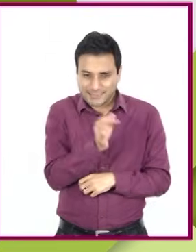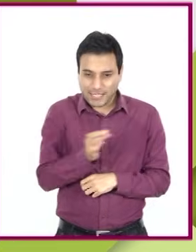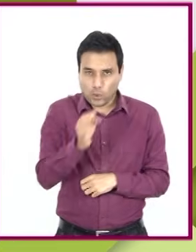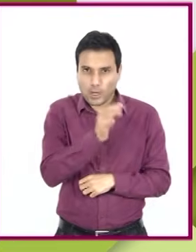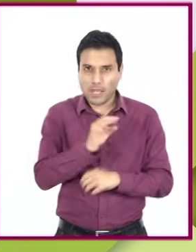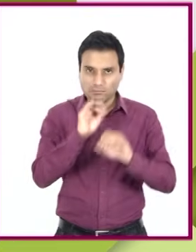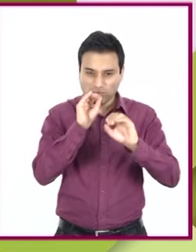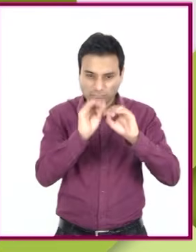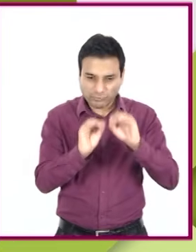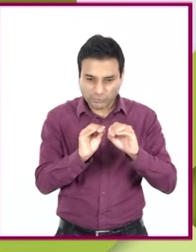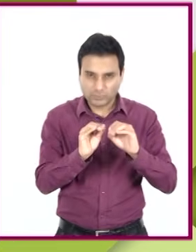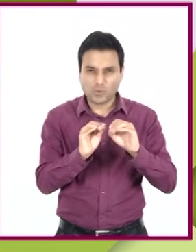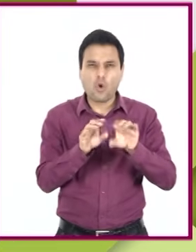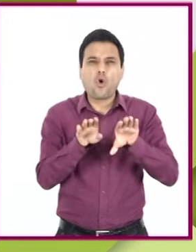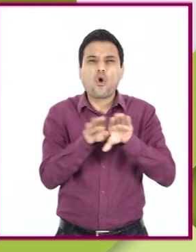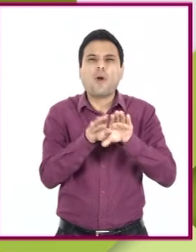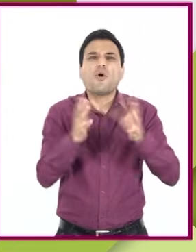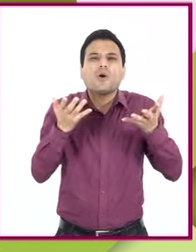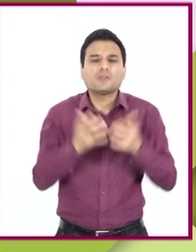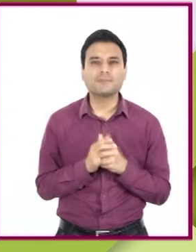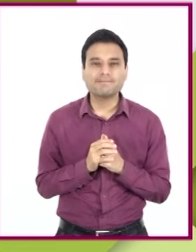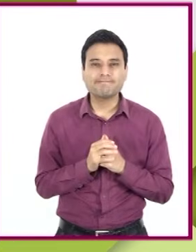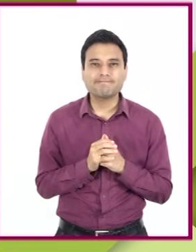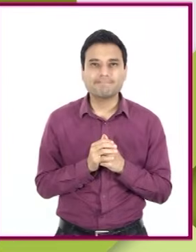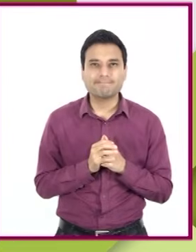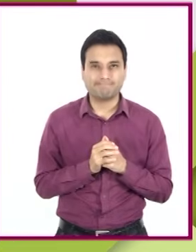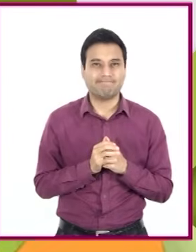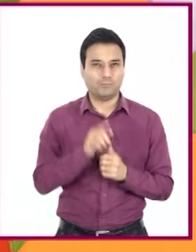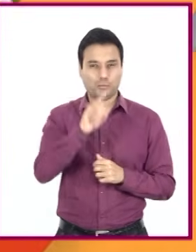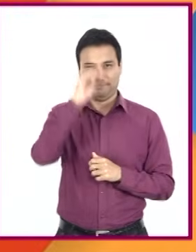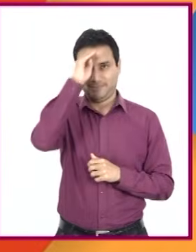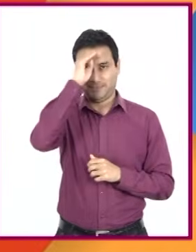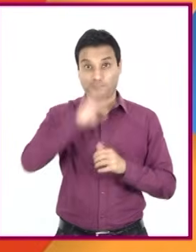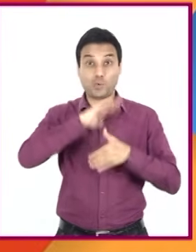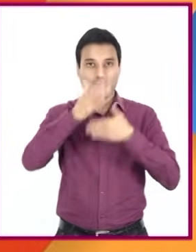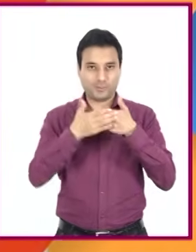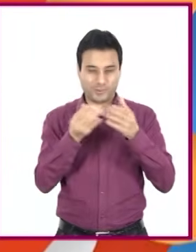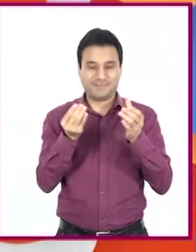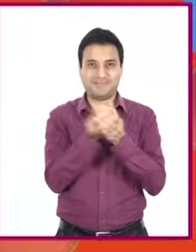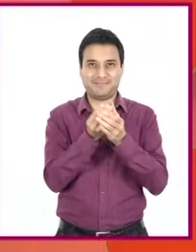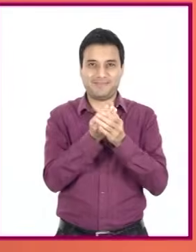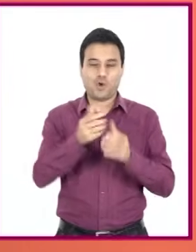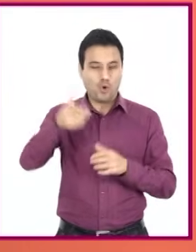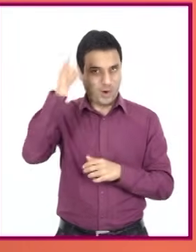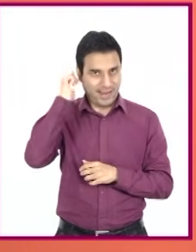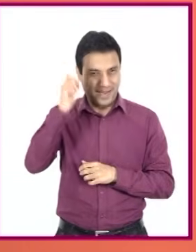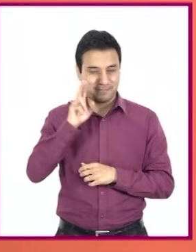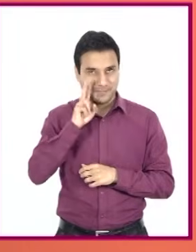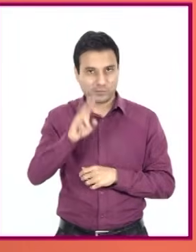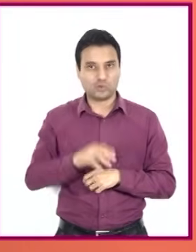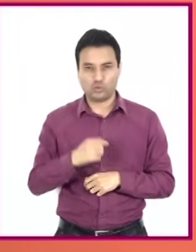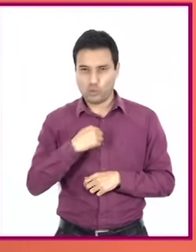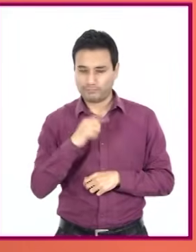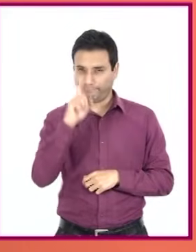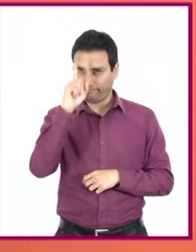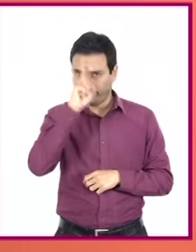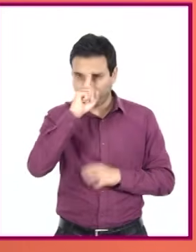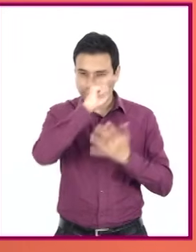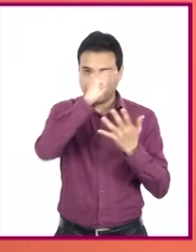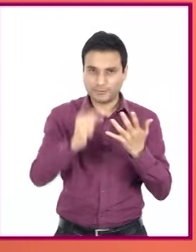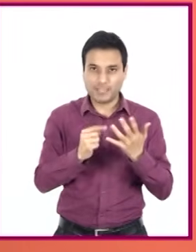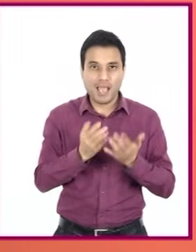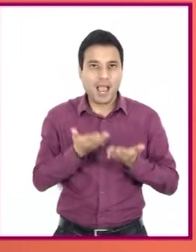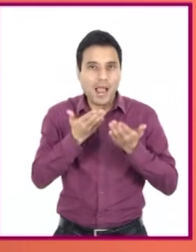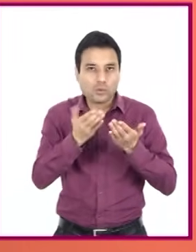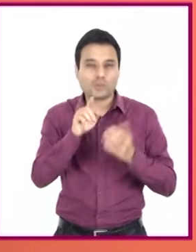adquisición? Esperemos que nos acompañen en las siguientes sesiones, pues en ellas tendrán orientaciones para el desarrollo